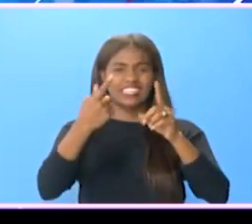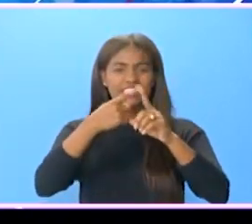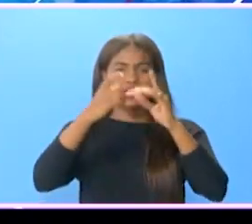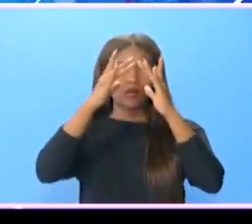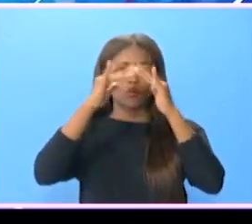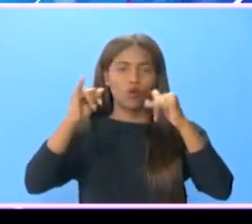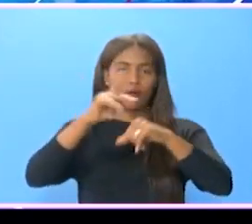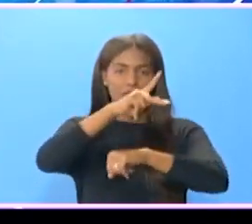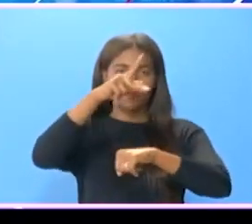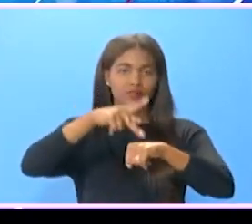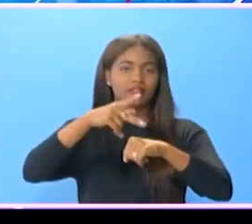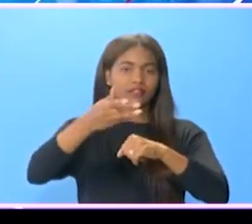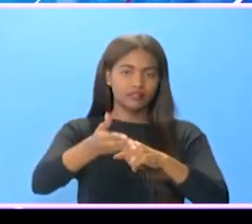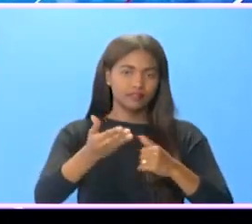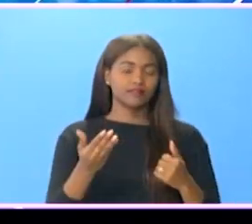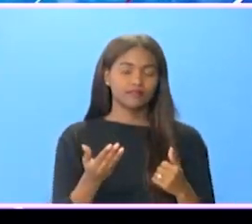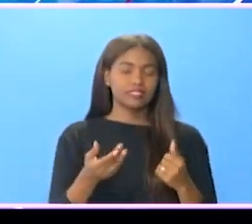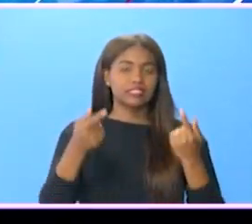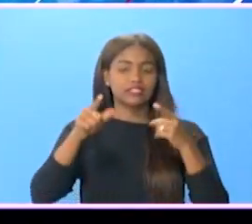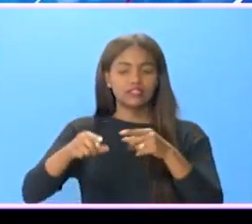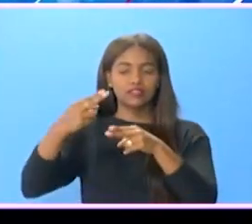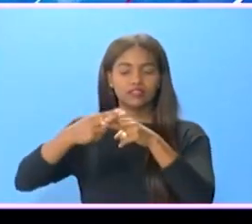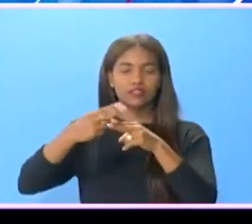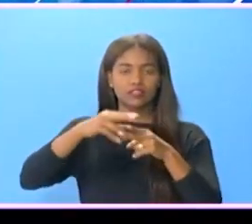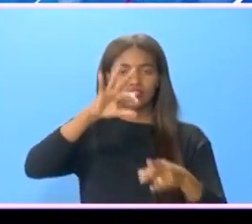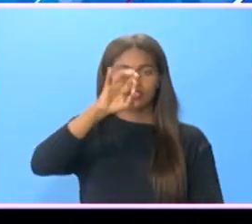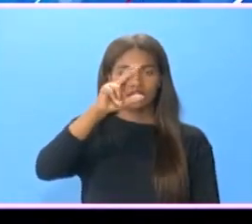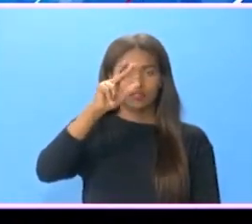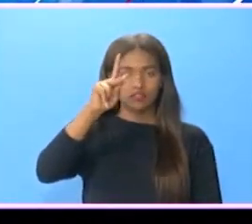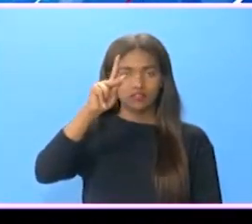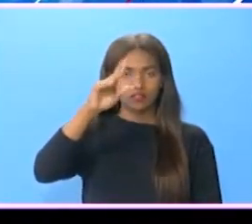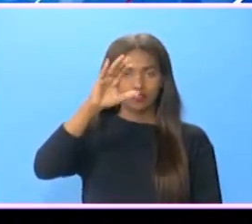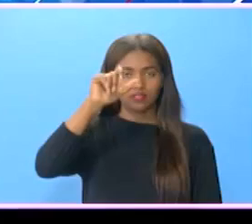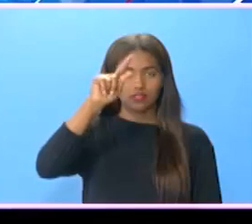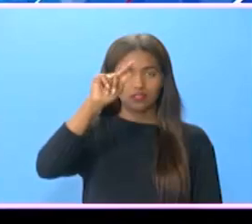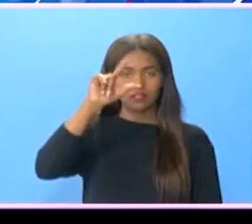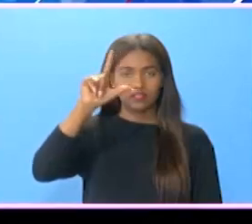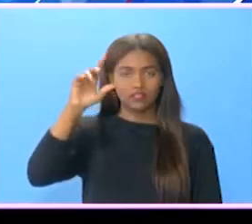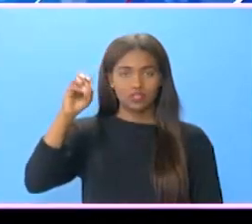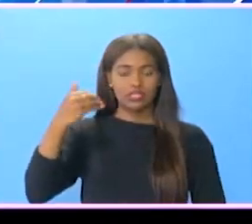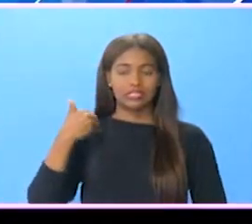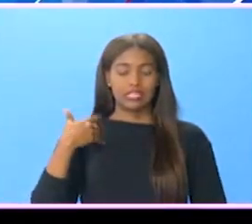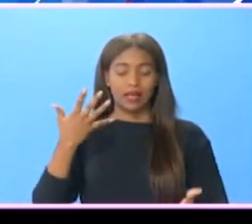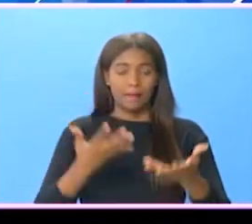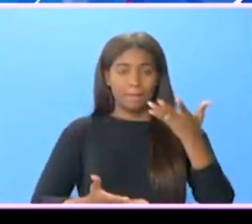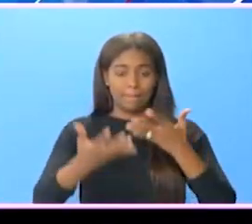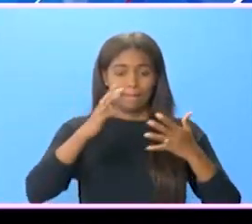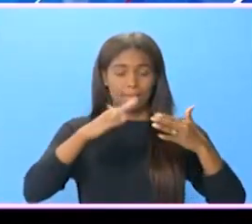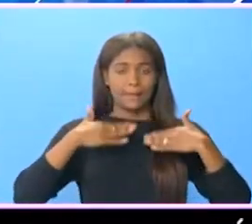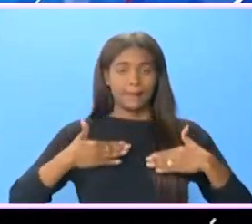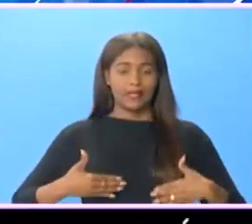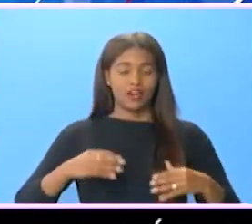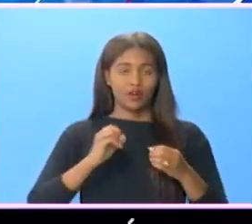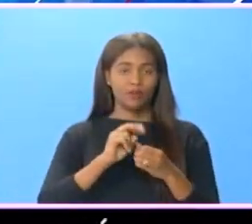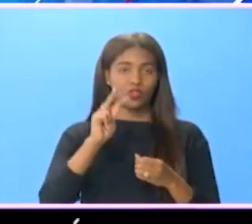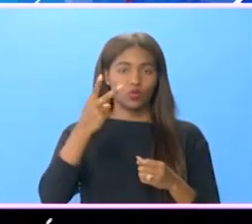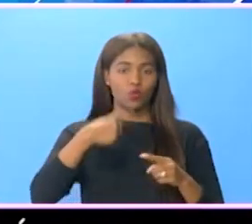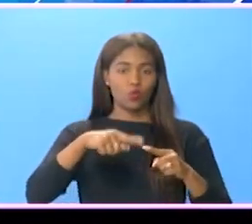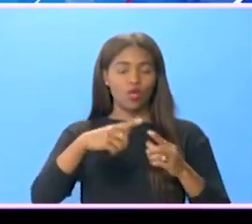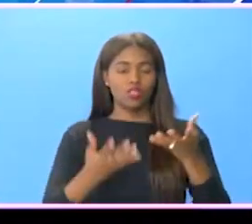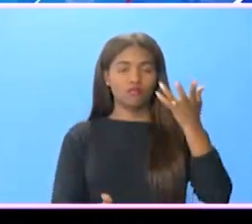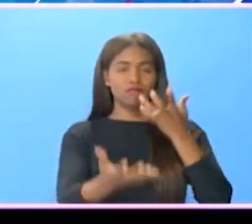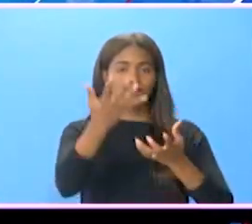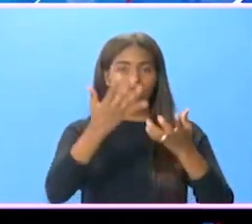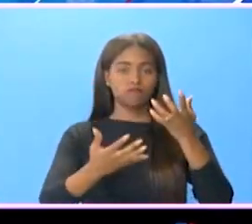Higüey, provincia de La Altagracia. Se trata de Frank Alberti Castillo, quien presenta quemaduras de segundo grado en el incendio del